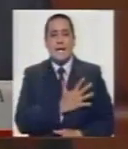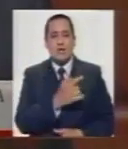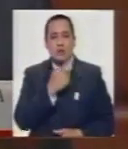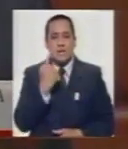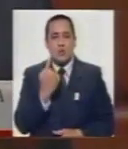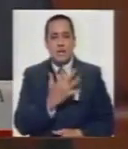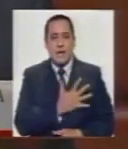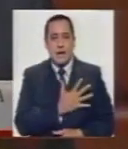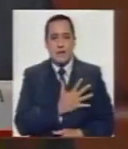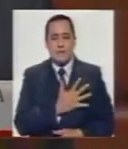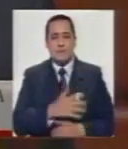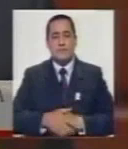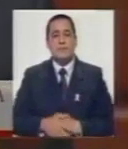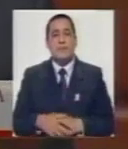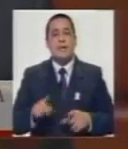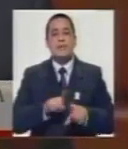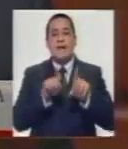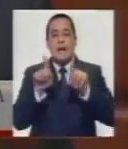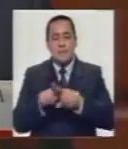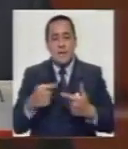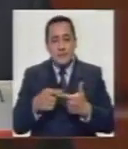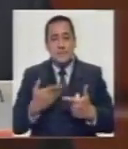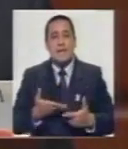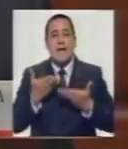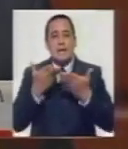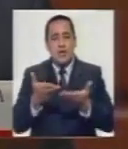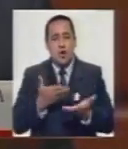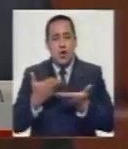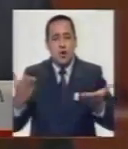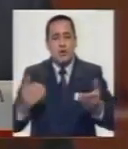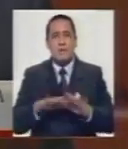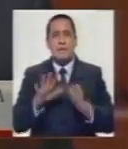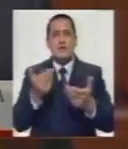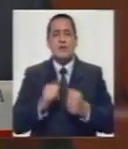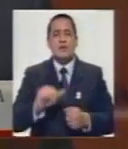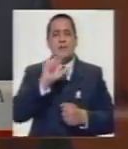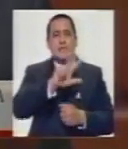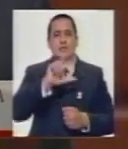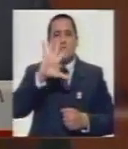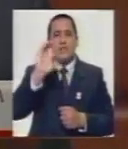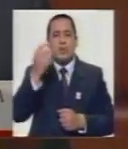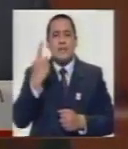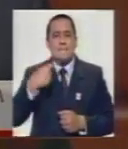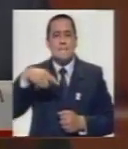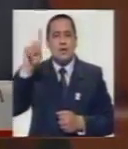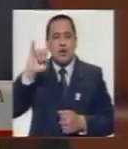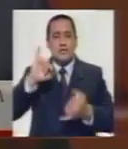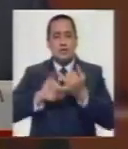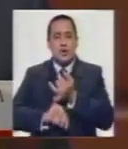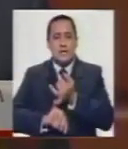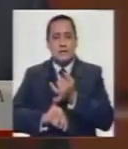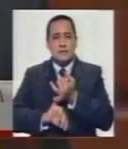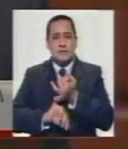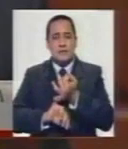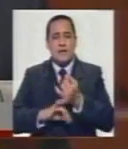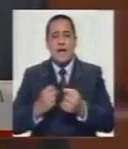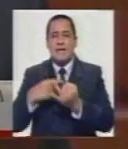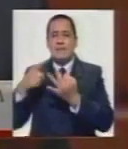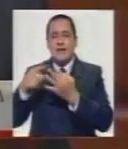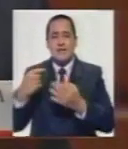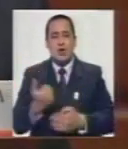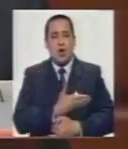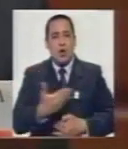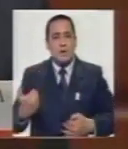secundaria. Se ha transferido recursos por cerca de 350 millones de nuevos soles a